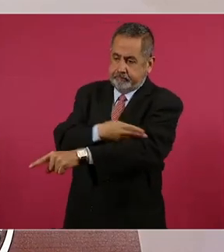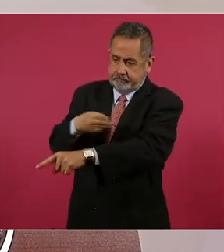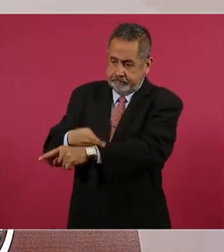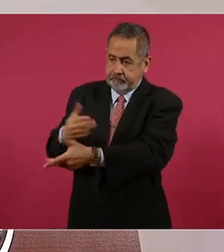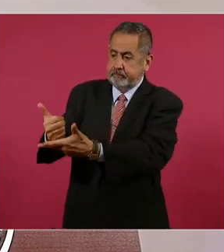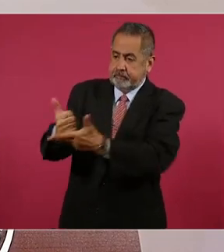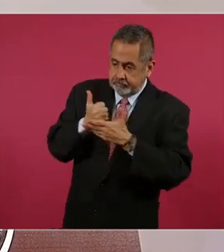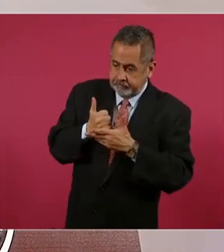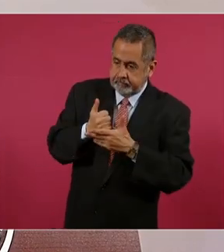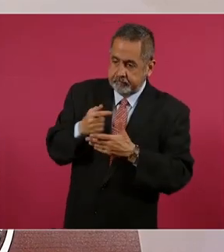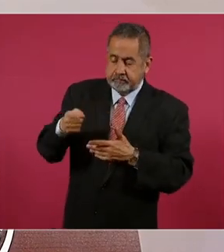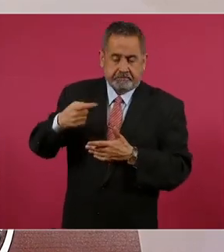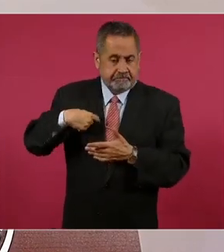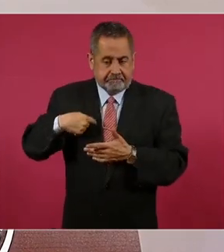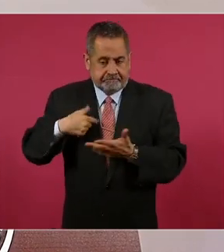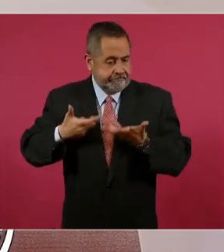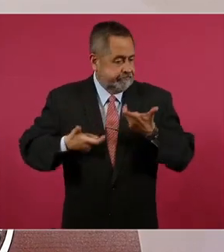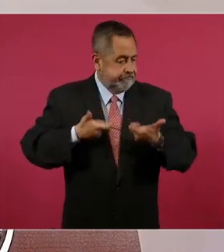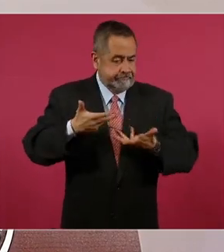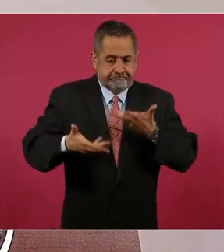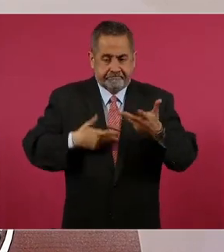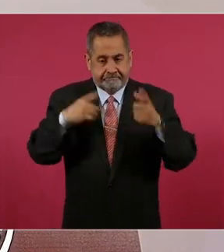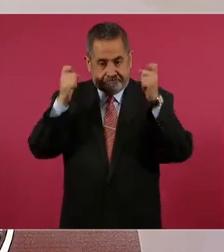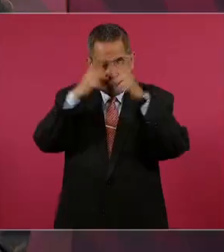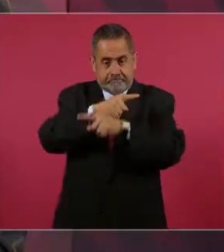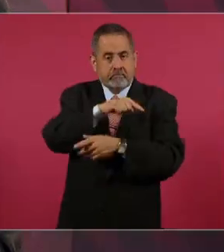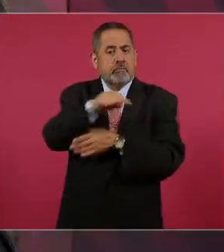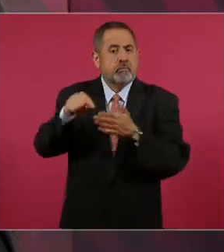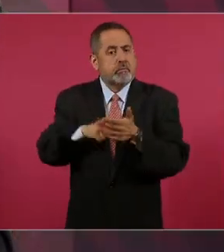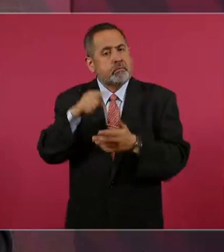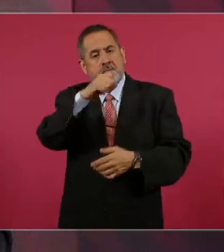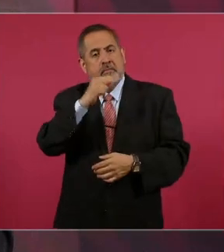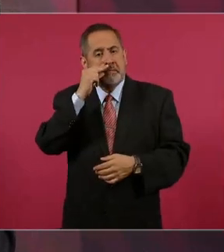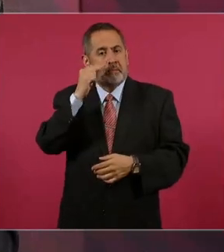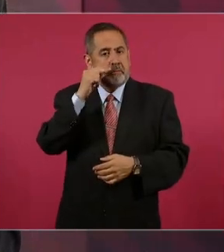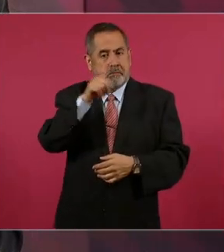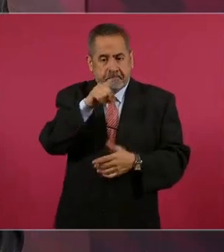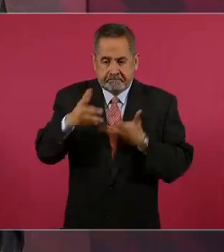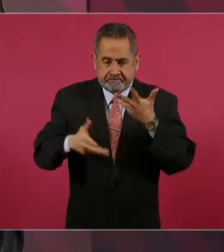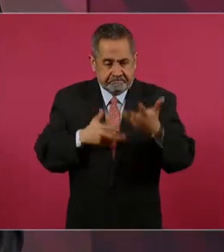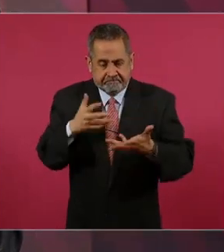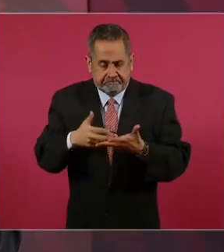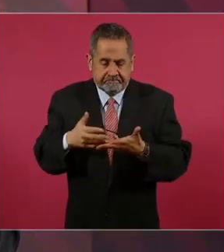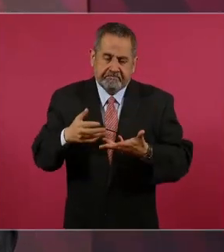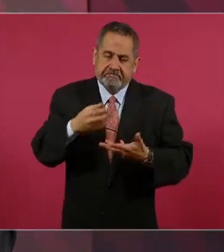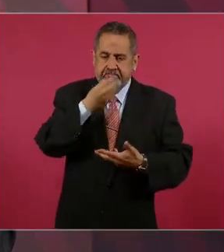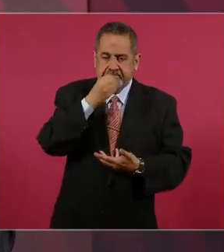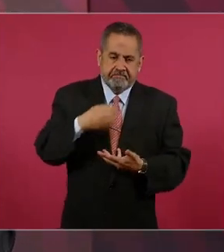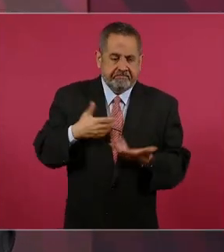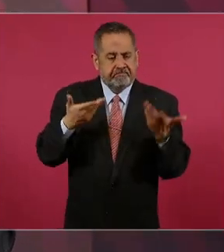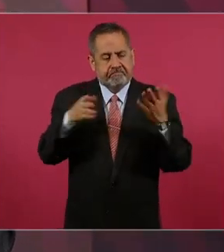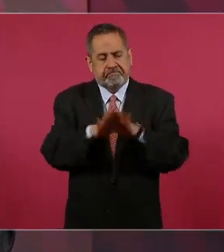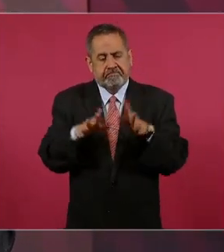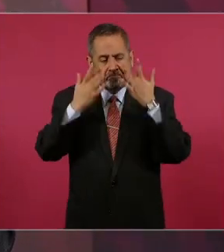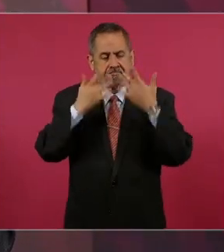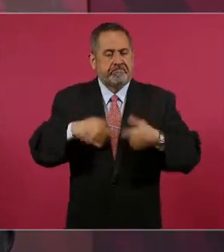dada nuestra situación difícil en San Antonio, hubiéramos ido al desastre, a